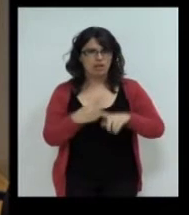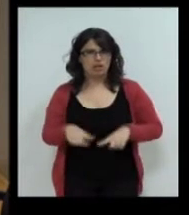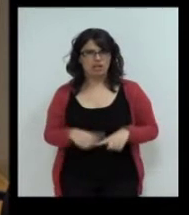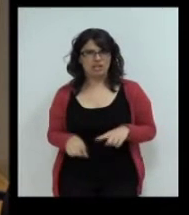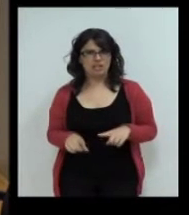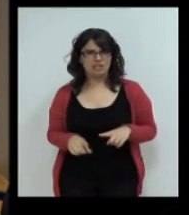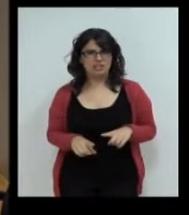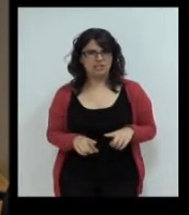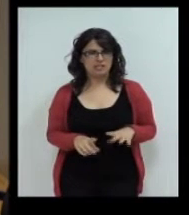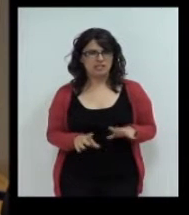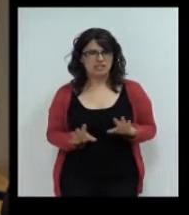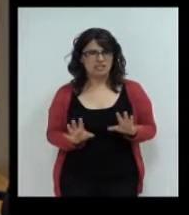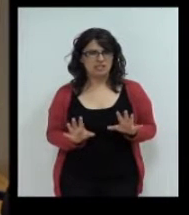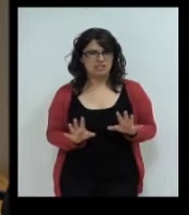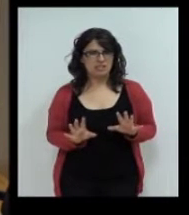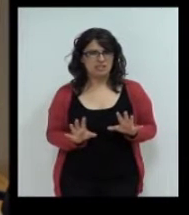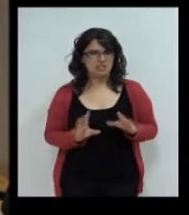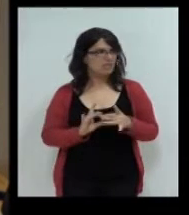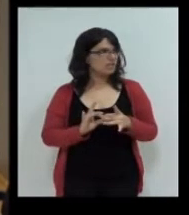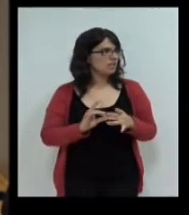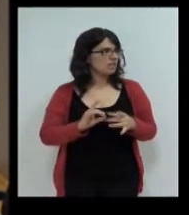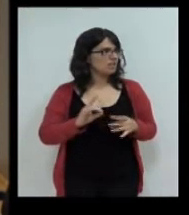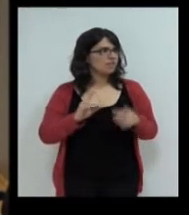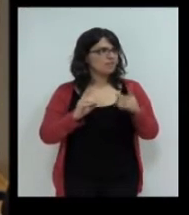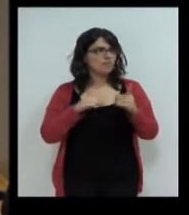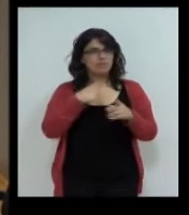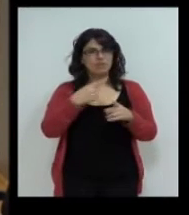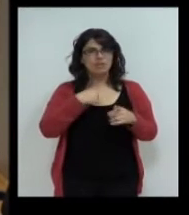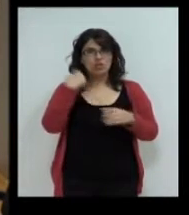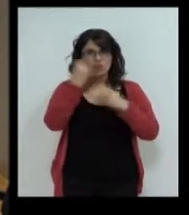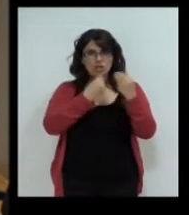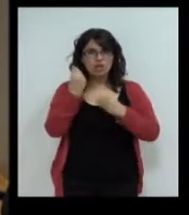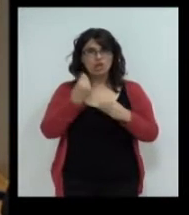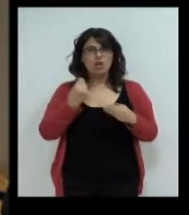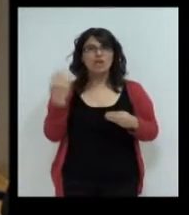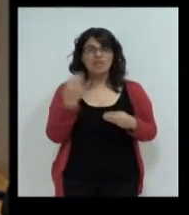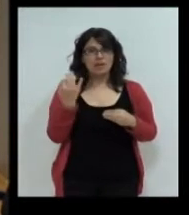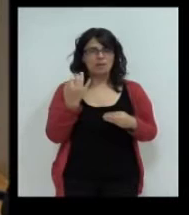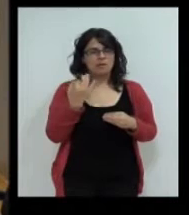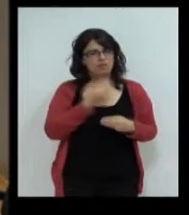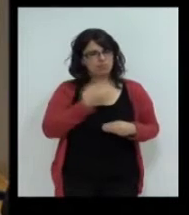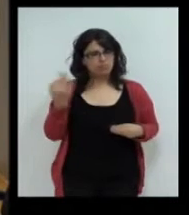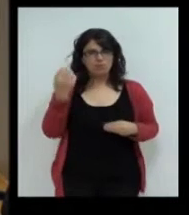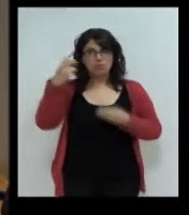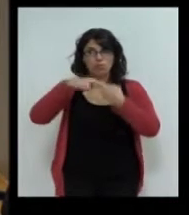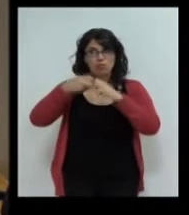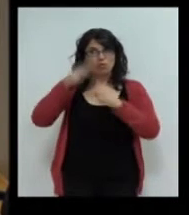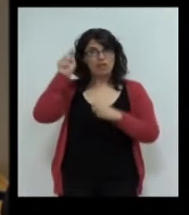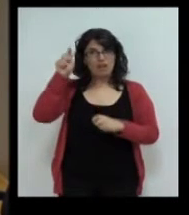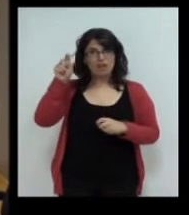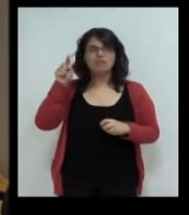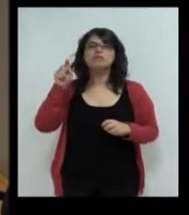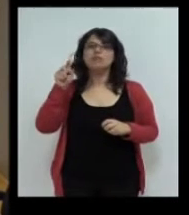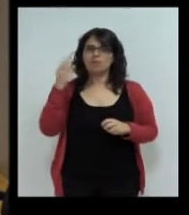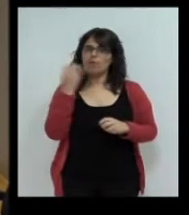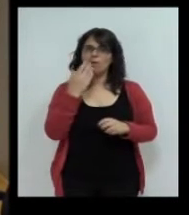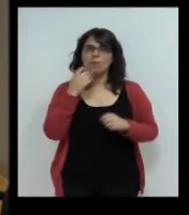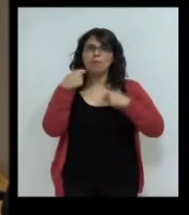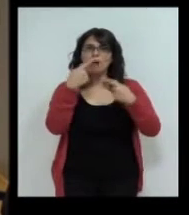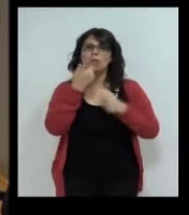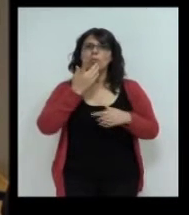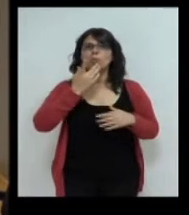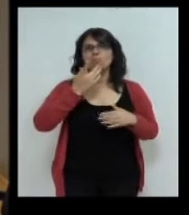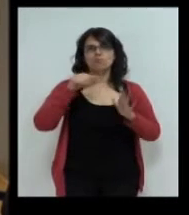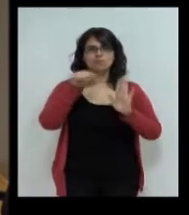Yo creo que además sería muy conveniente que desde la Unión Europea, desde Bruselas, sí se impartiese una serie de directrices